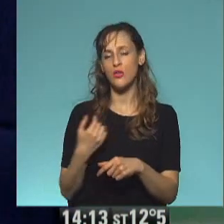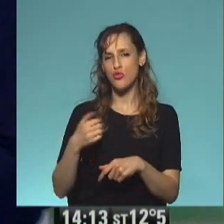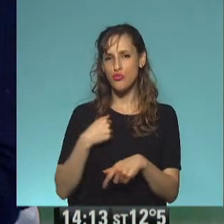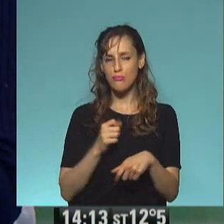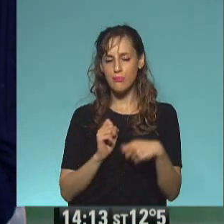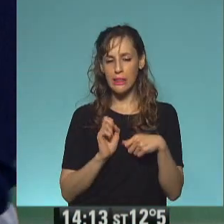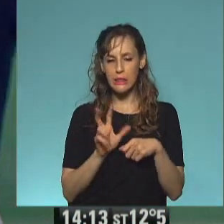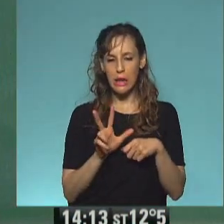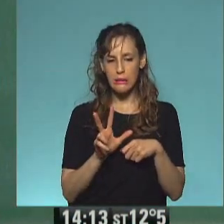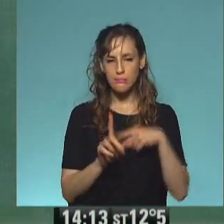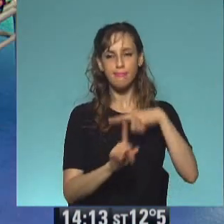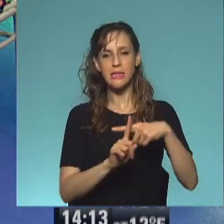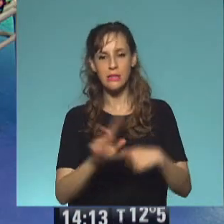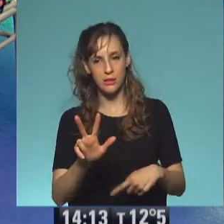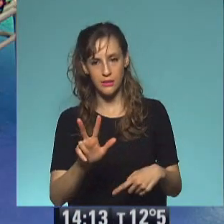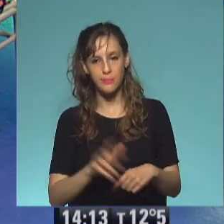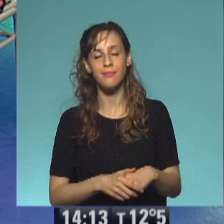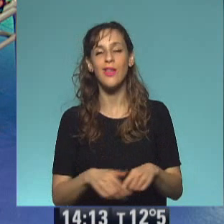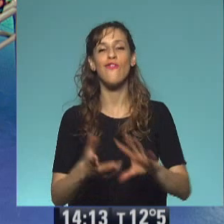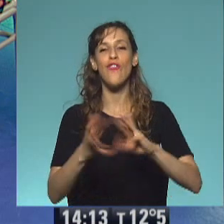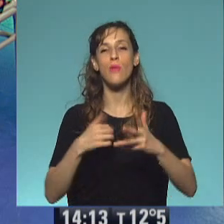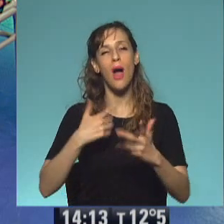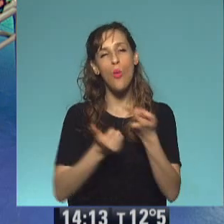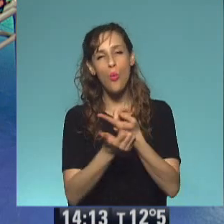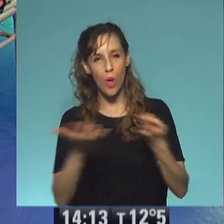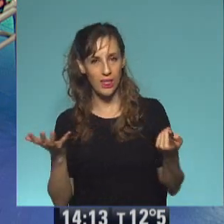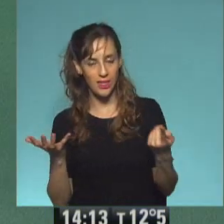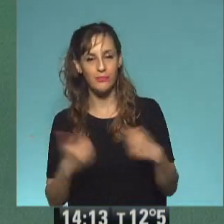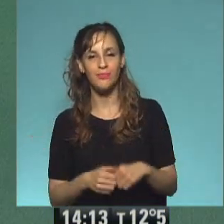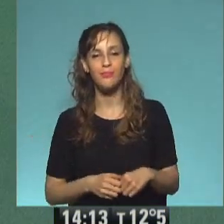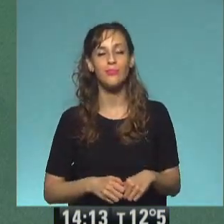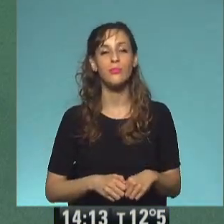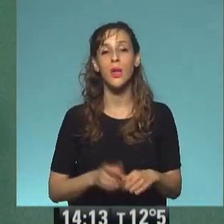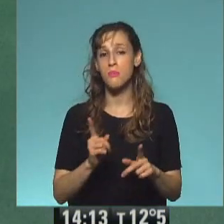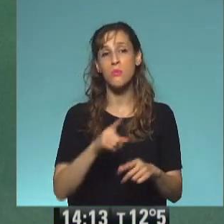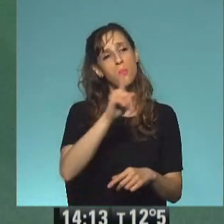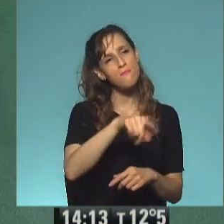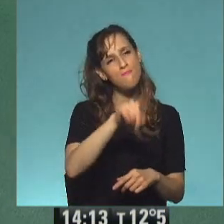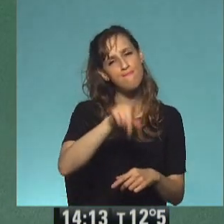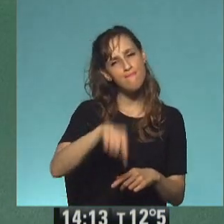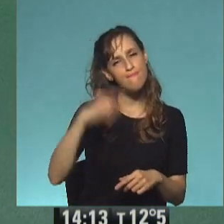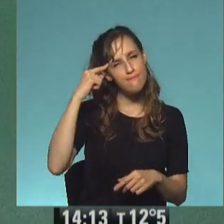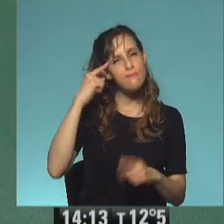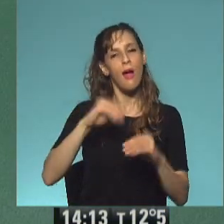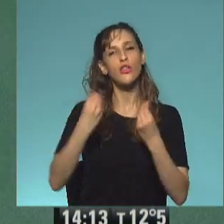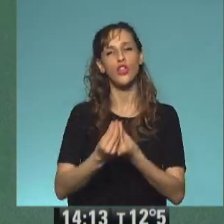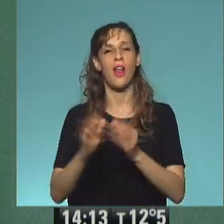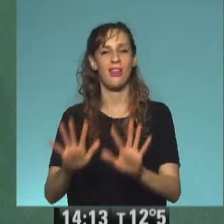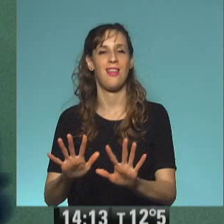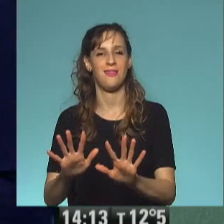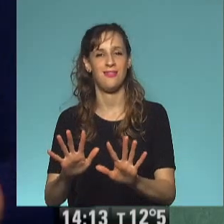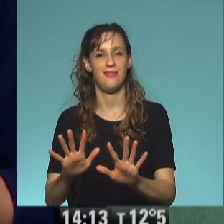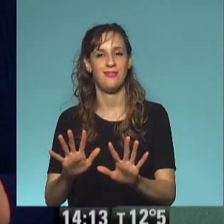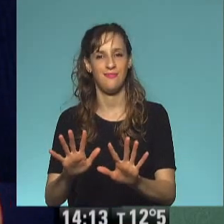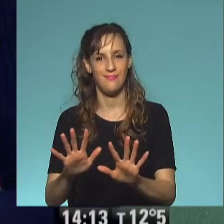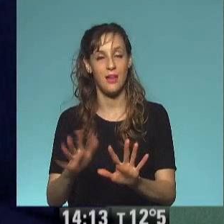a 10. Fue contando. Fue contando. Entonces, al estilo maga, se puso el 7 en la cabeza. 1, 2, 3 y dijo que llegaba a 10, ¿no?